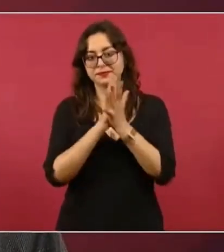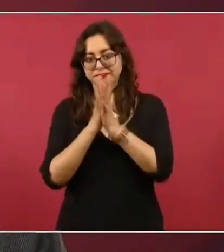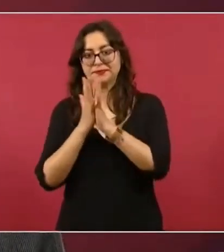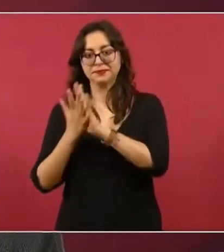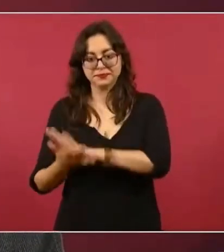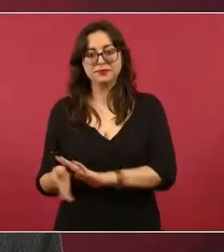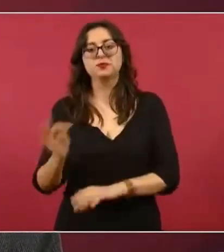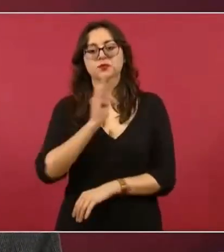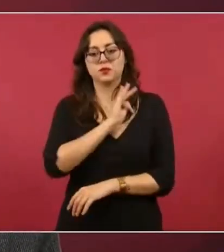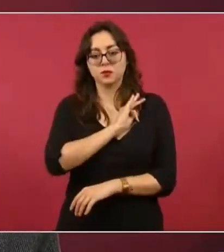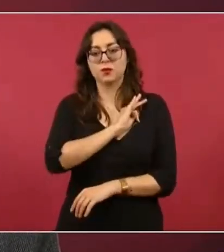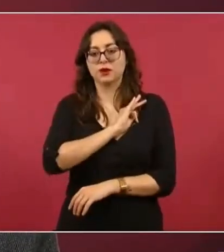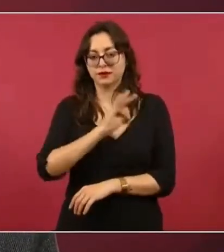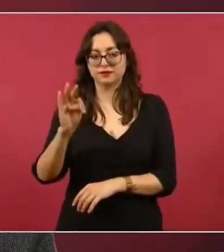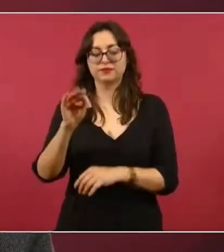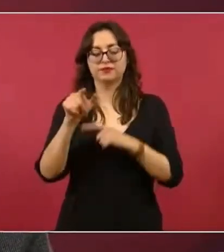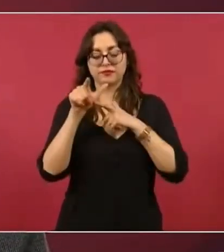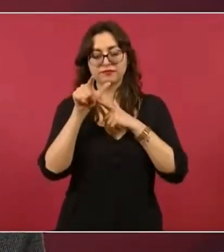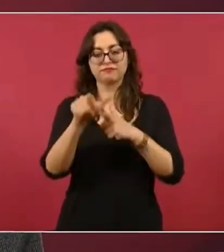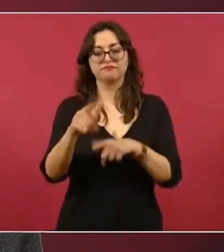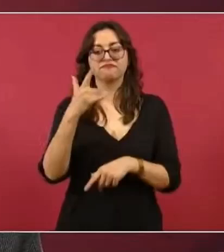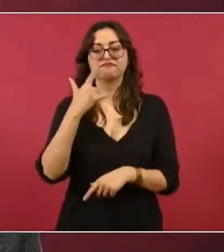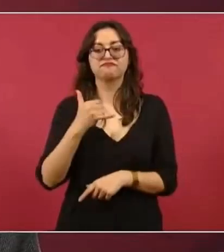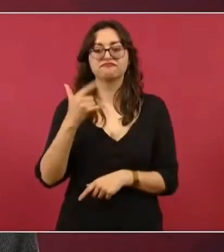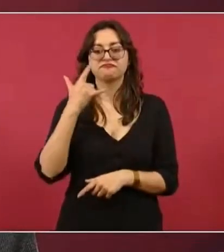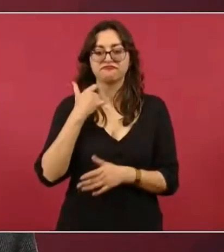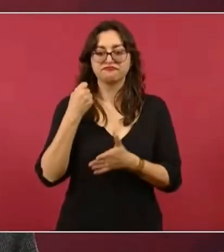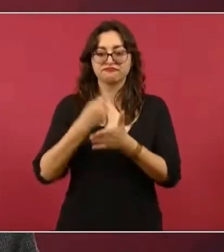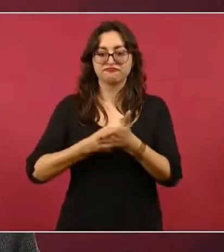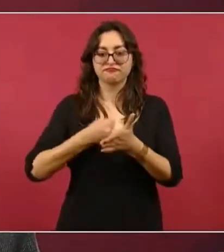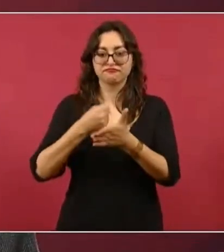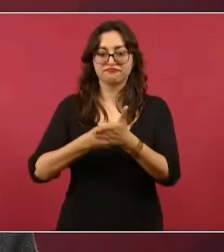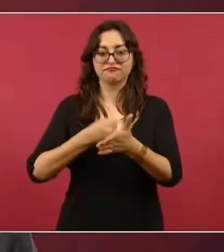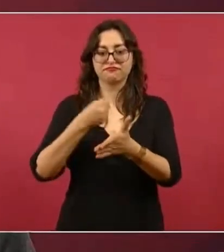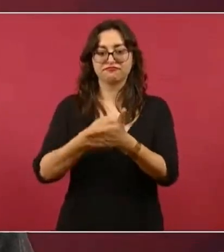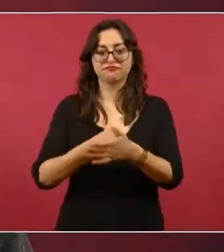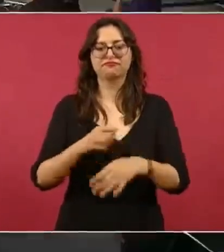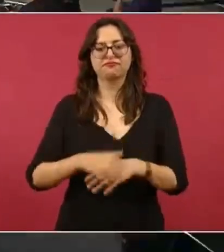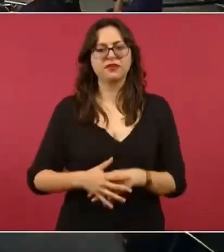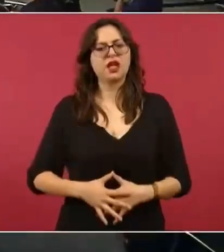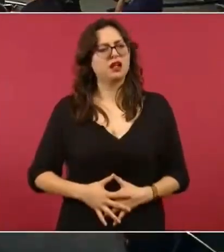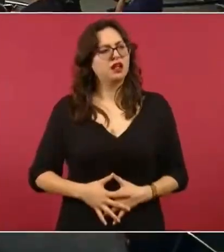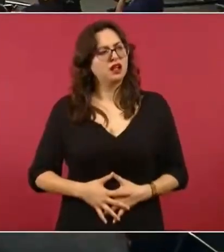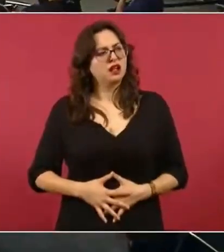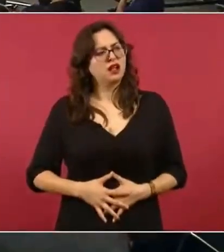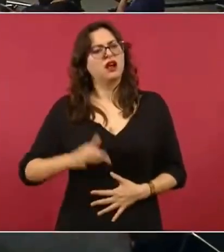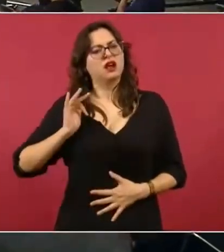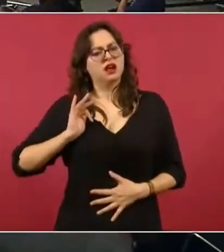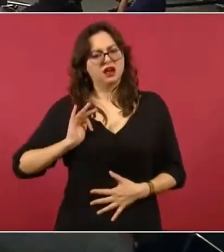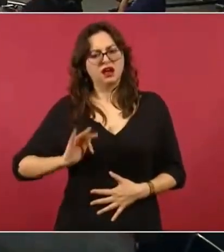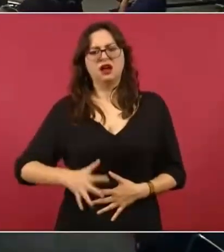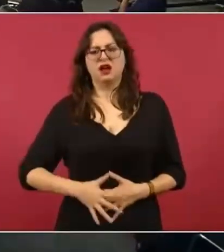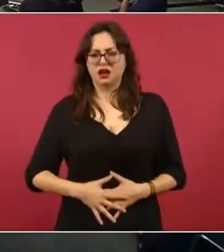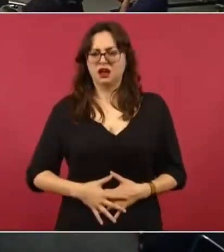Por eso vamos a continuar adelante. Bueno, ya se me quitó el